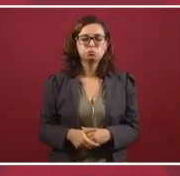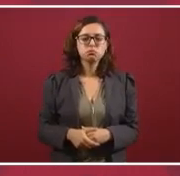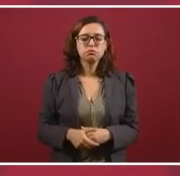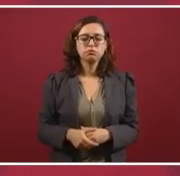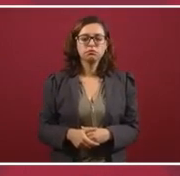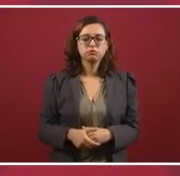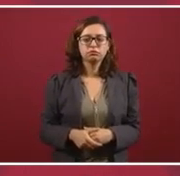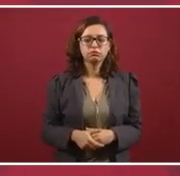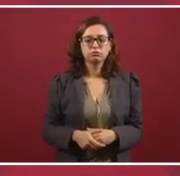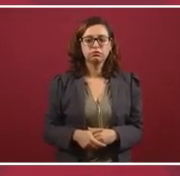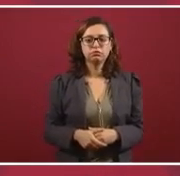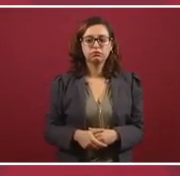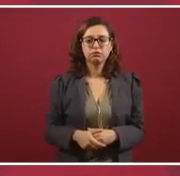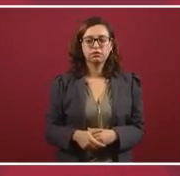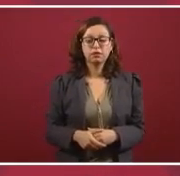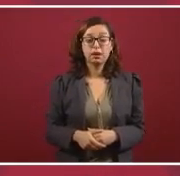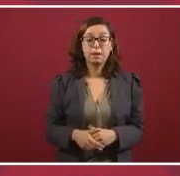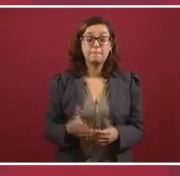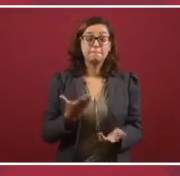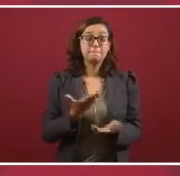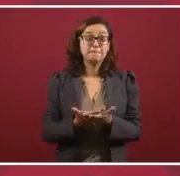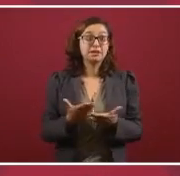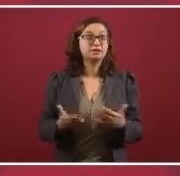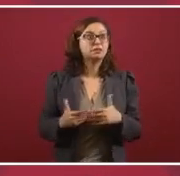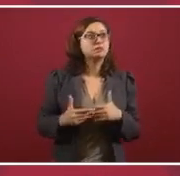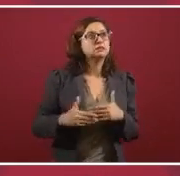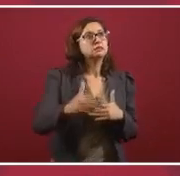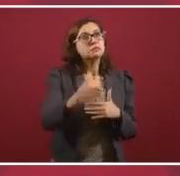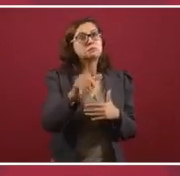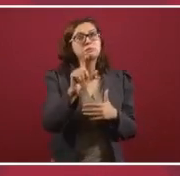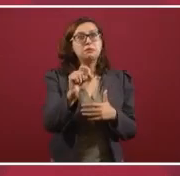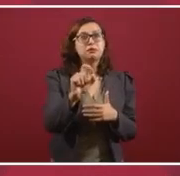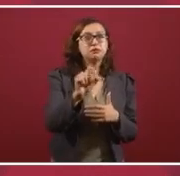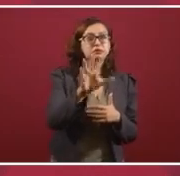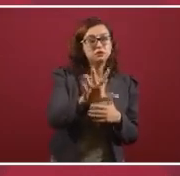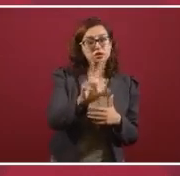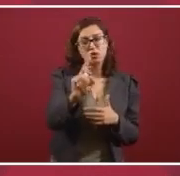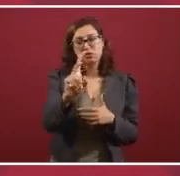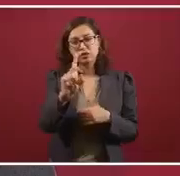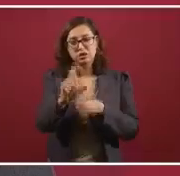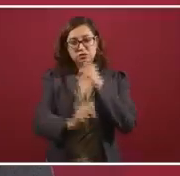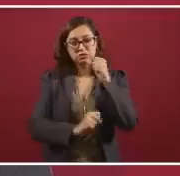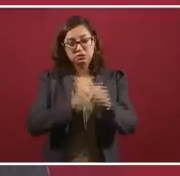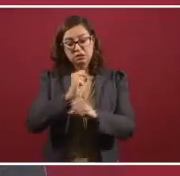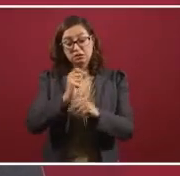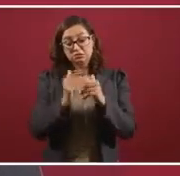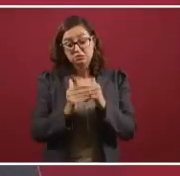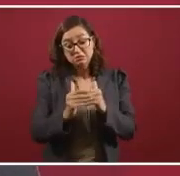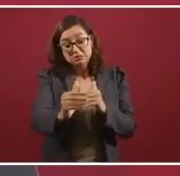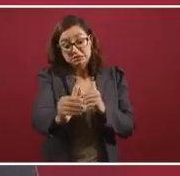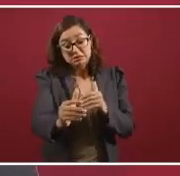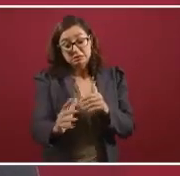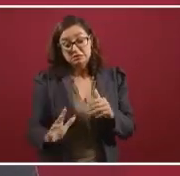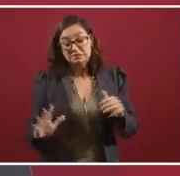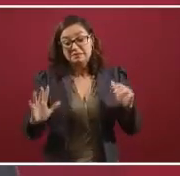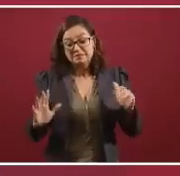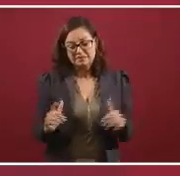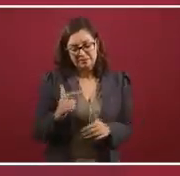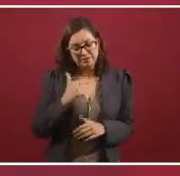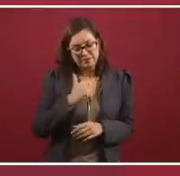Además, estamos hablando de 25 y 30 años. Ya para entonces yo voy a